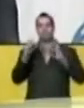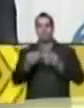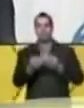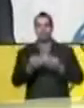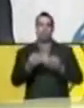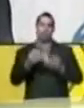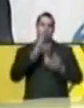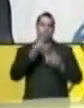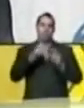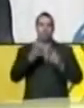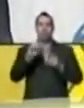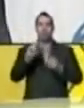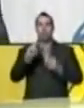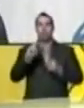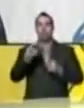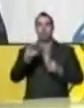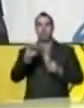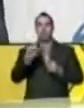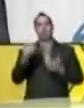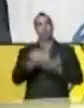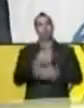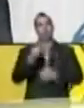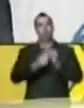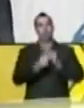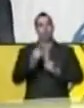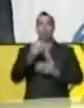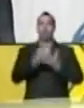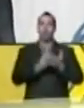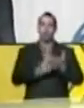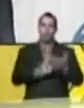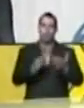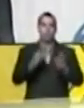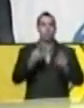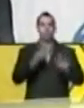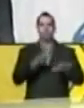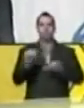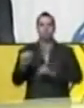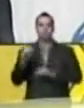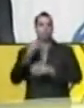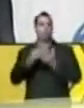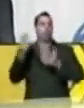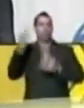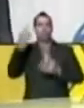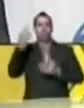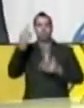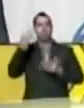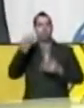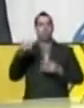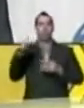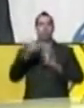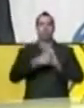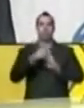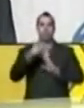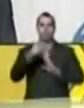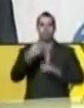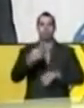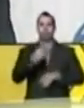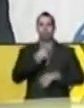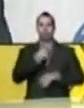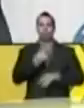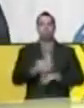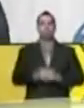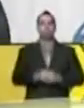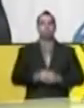de nueva construcción a algunos que han sido desalojados por alguna razón para un re desarrollo que se quedó entonces estancado